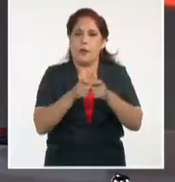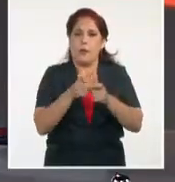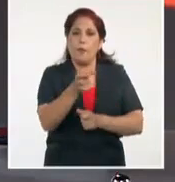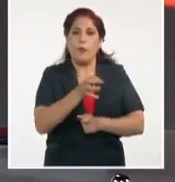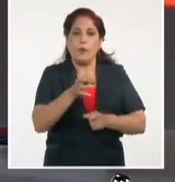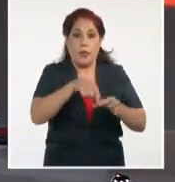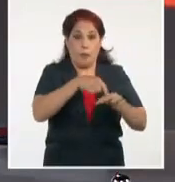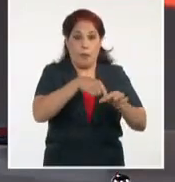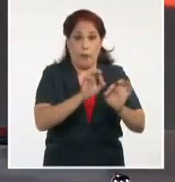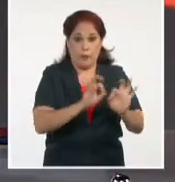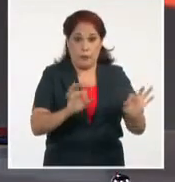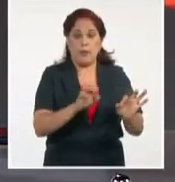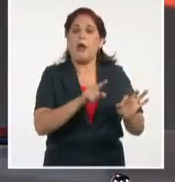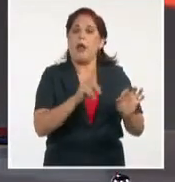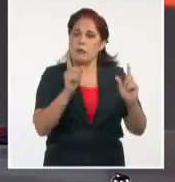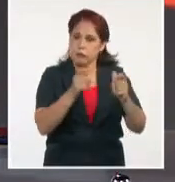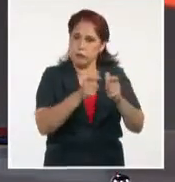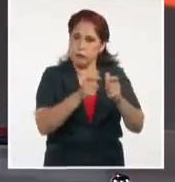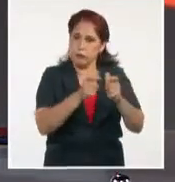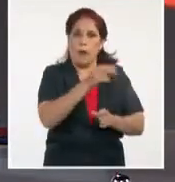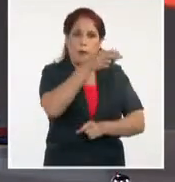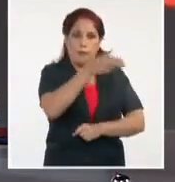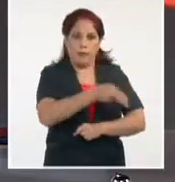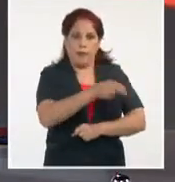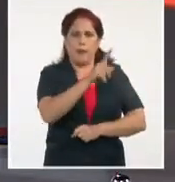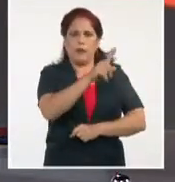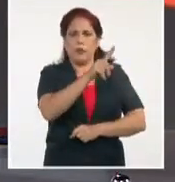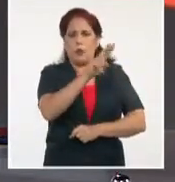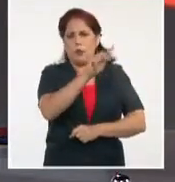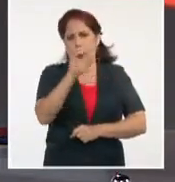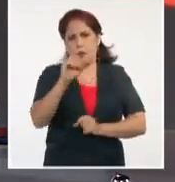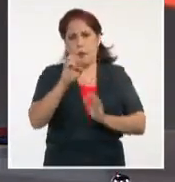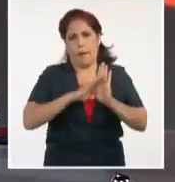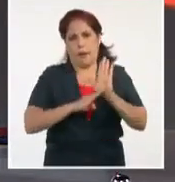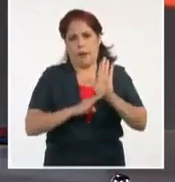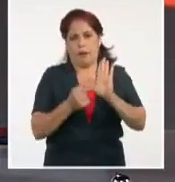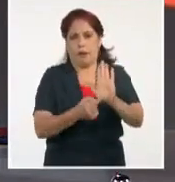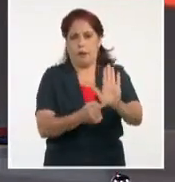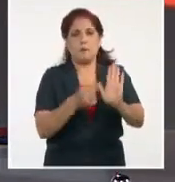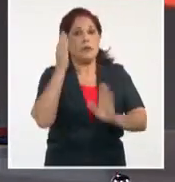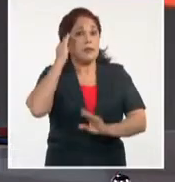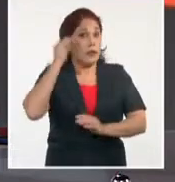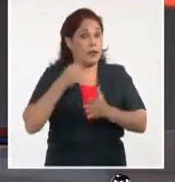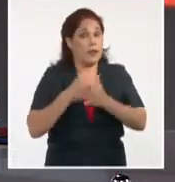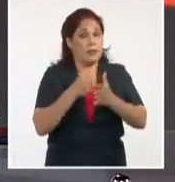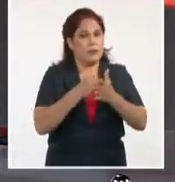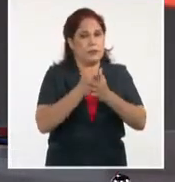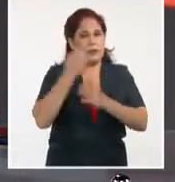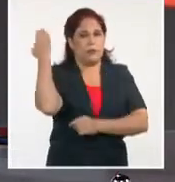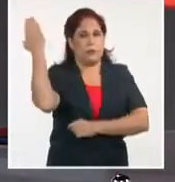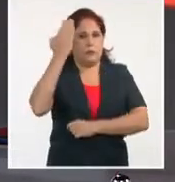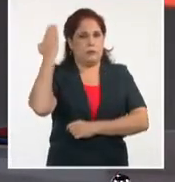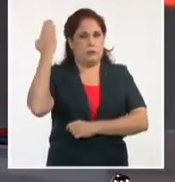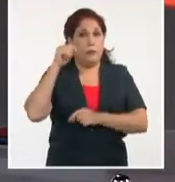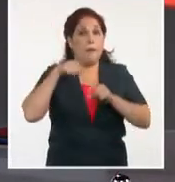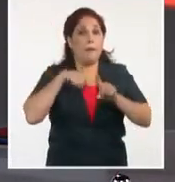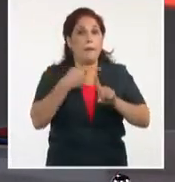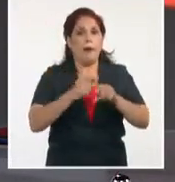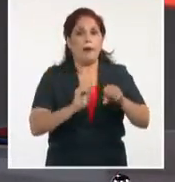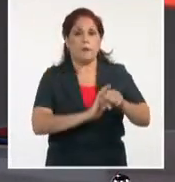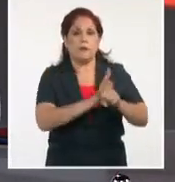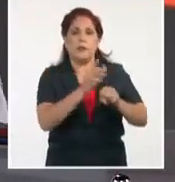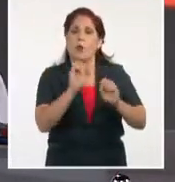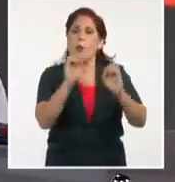de la Juventud, y se dictaron más de 200 medidas diferentes para poder organizar